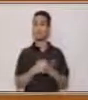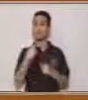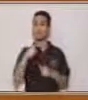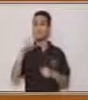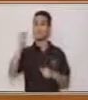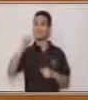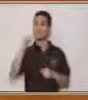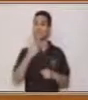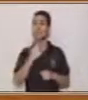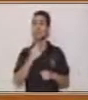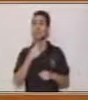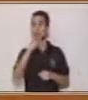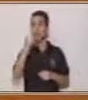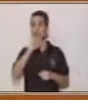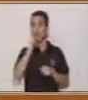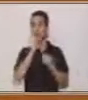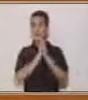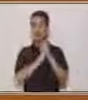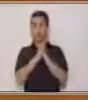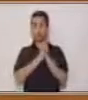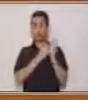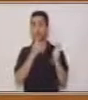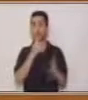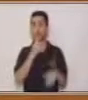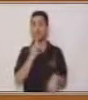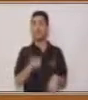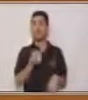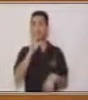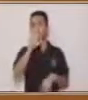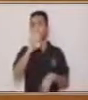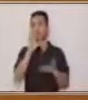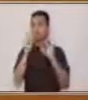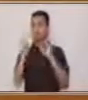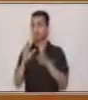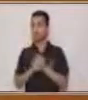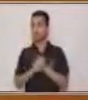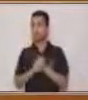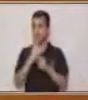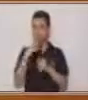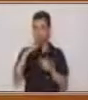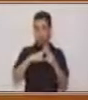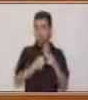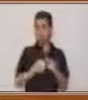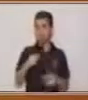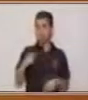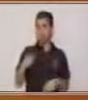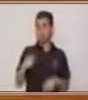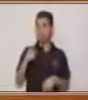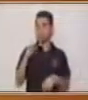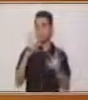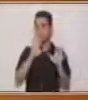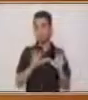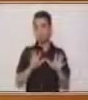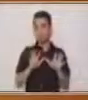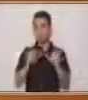dijeron que les gustaba el helado de chocolate? 58. Entonces empiezo. 10,